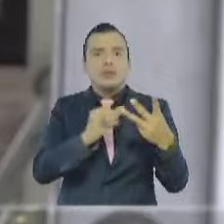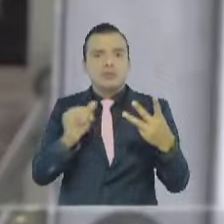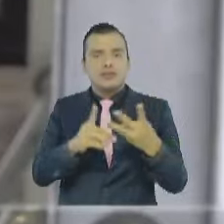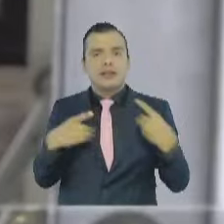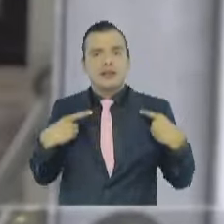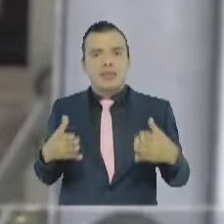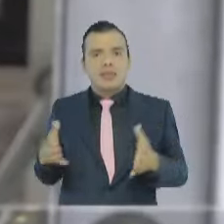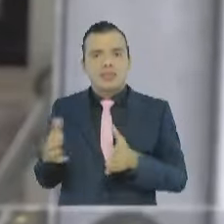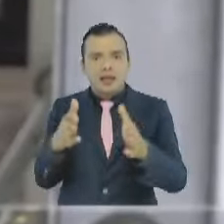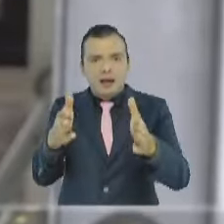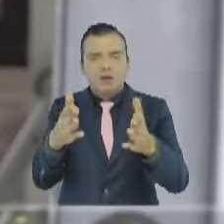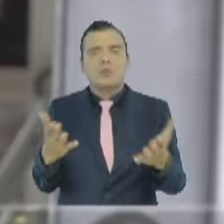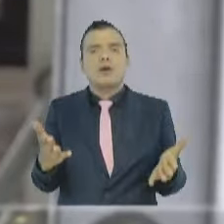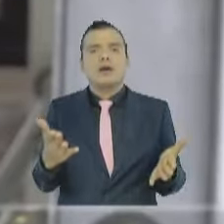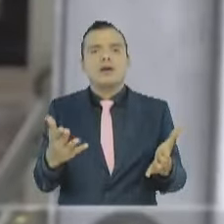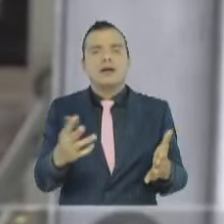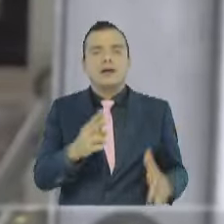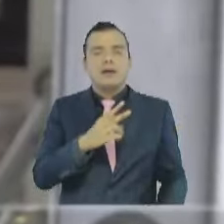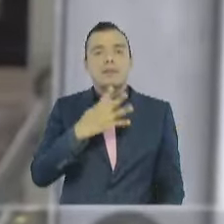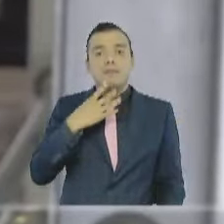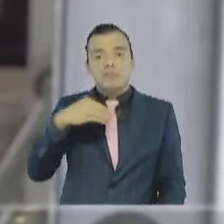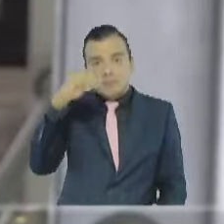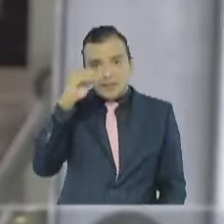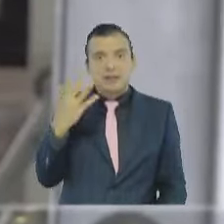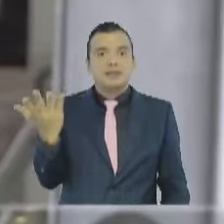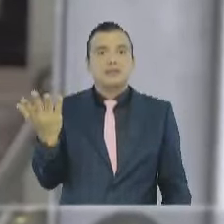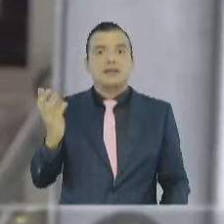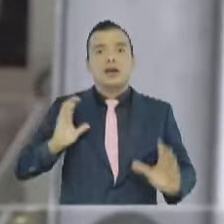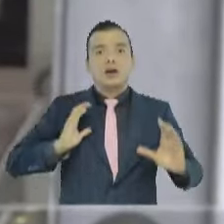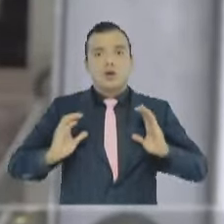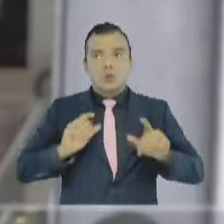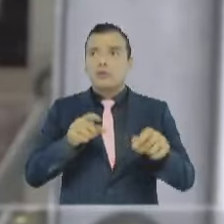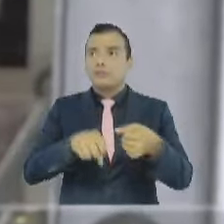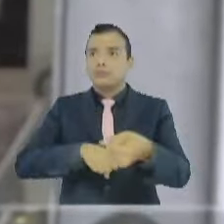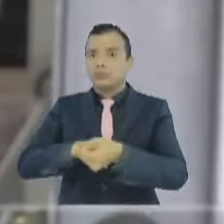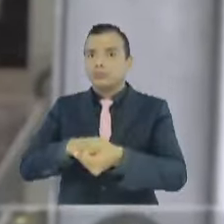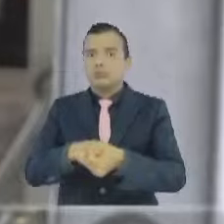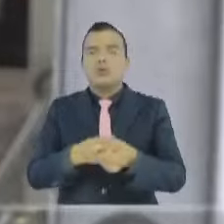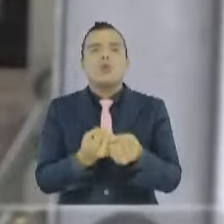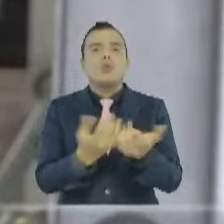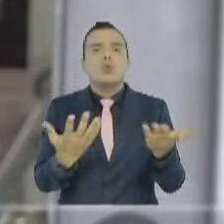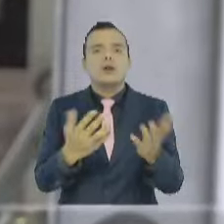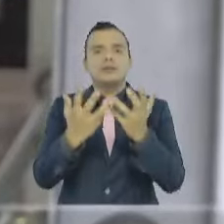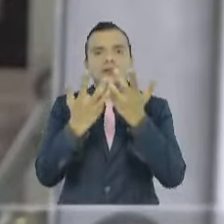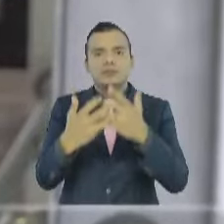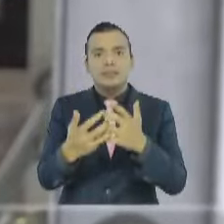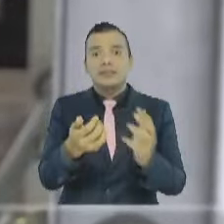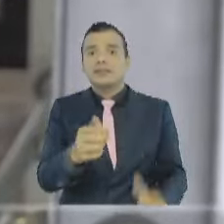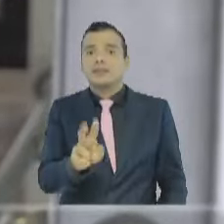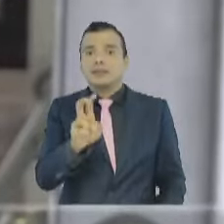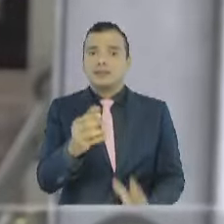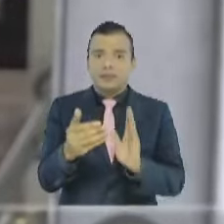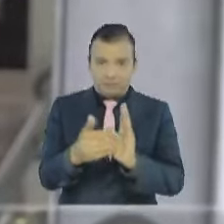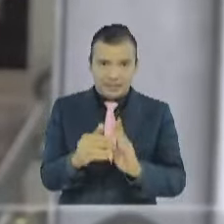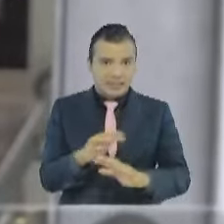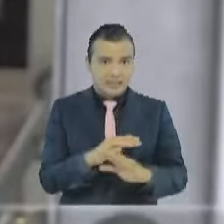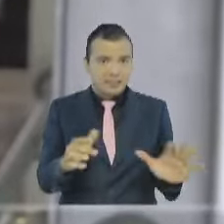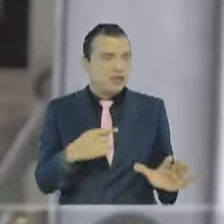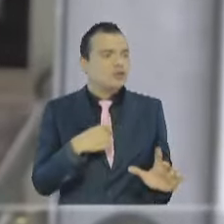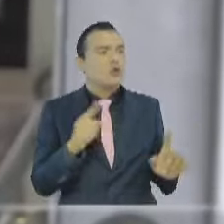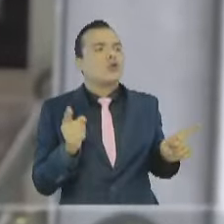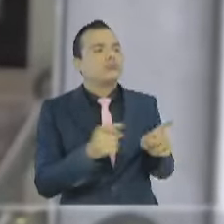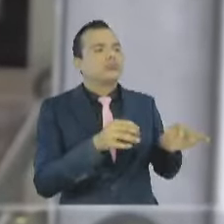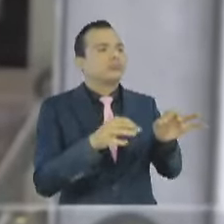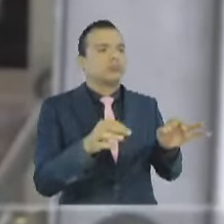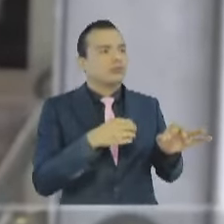talleres y capacitaciones que son muy importantes, sino que además recibes asesoría personalizada, porque todos sabemos que uno, no sé, hace